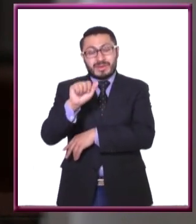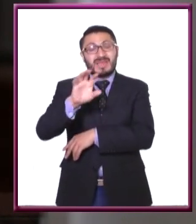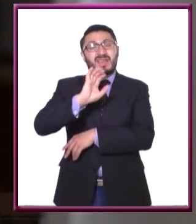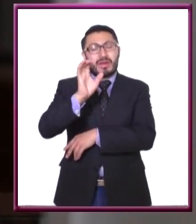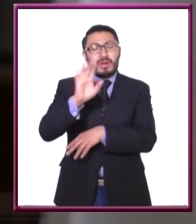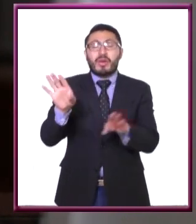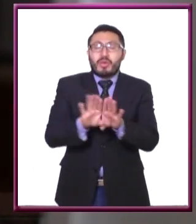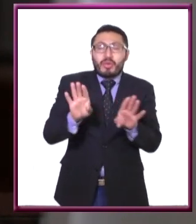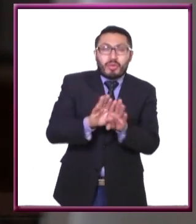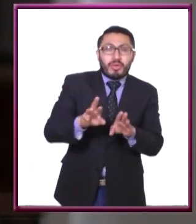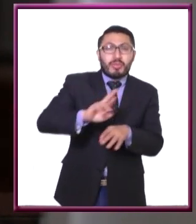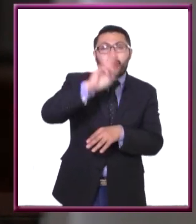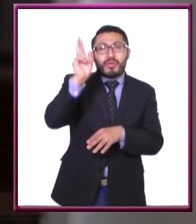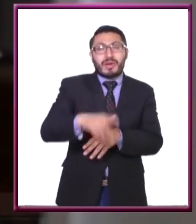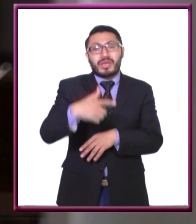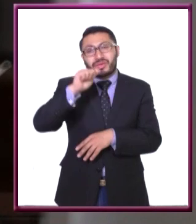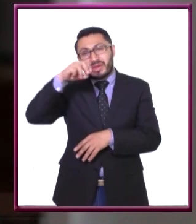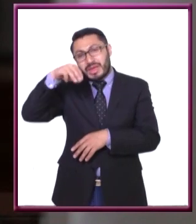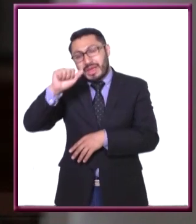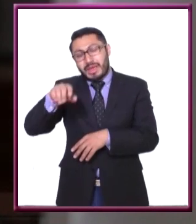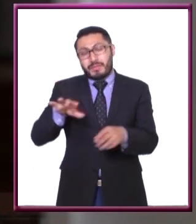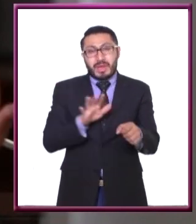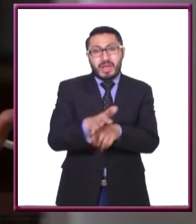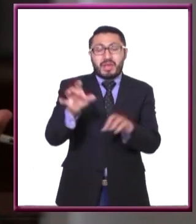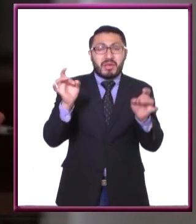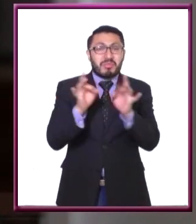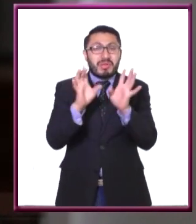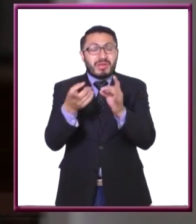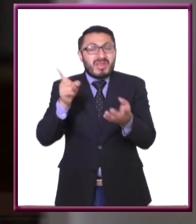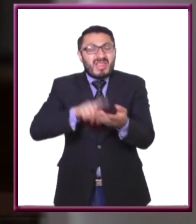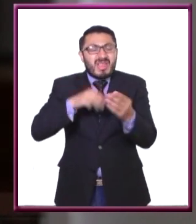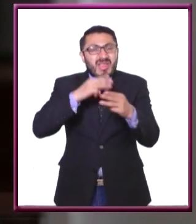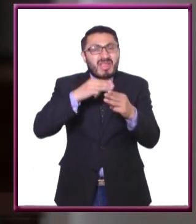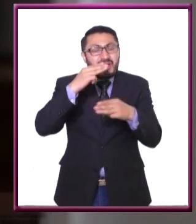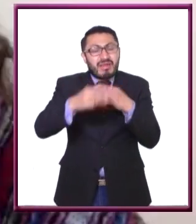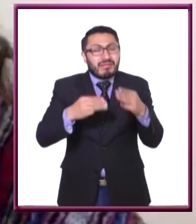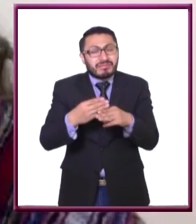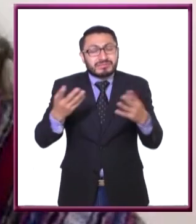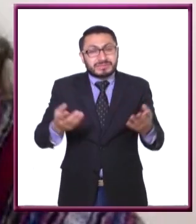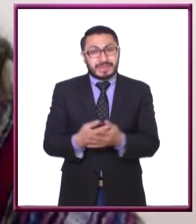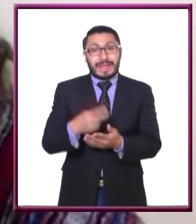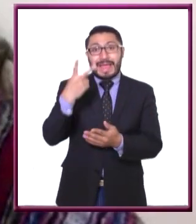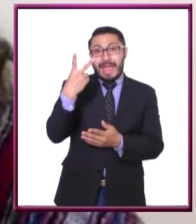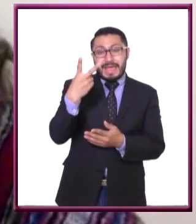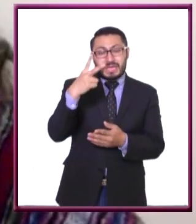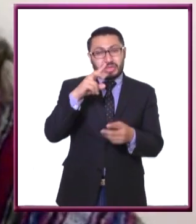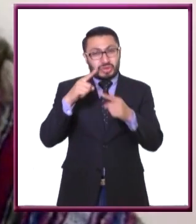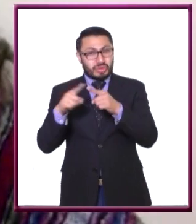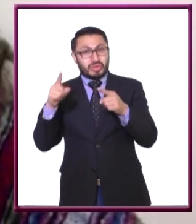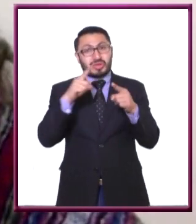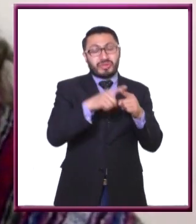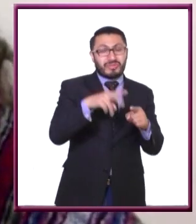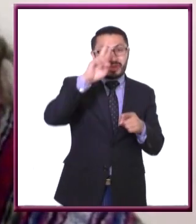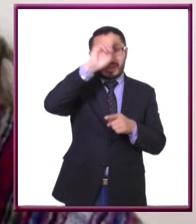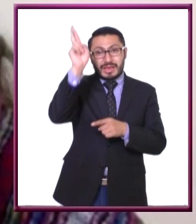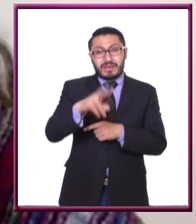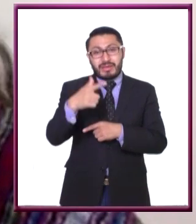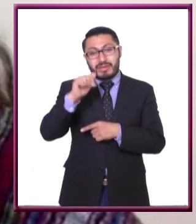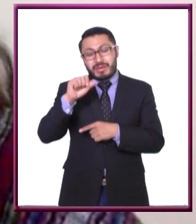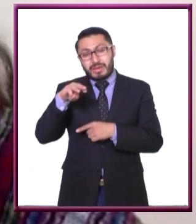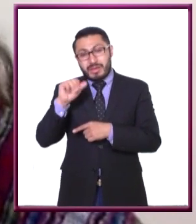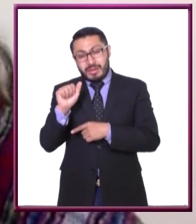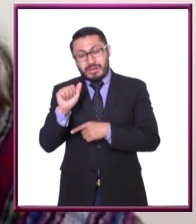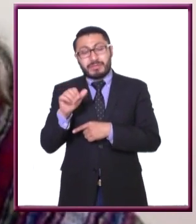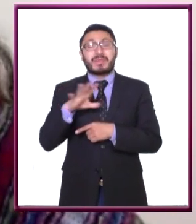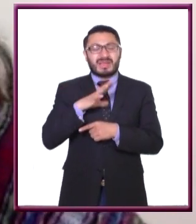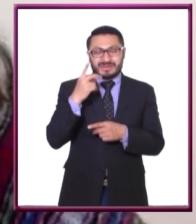brotes de rayos gamma y qué sucede? ¿Qué efectos produce en la Tierra esto? Hay dos tipos de destellos de rayos gamma que nosotros